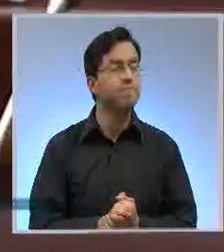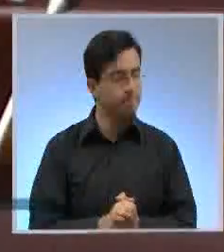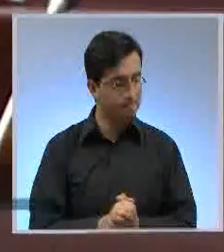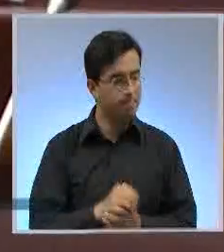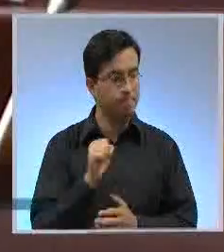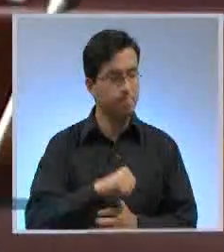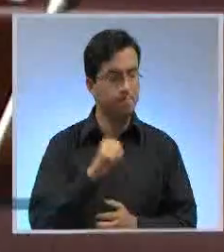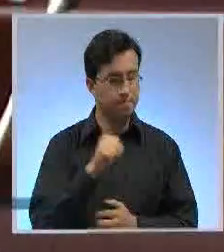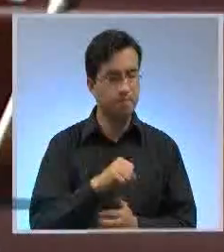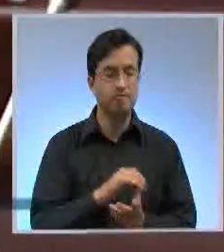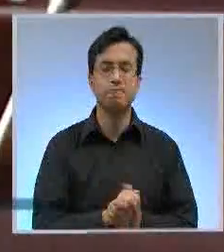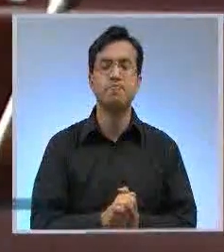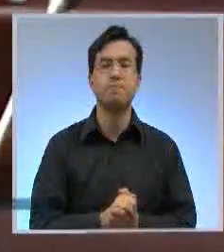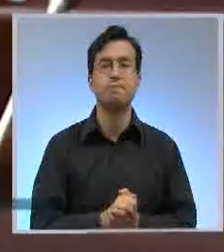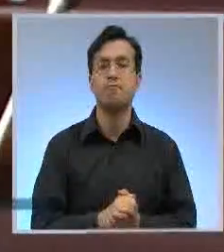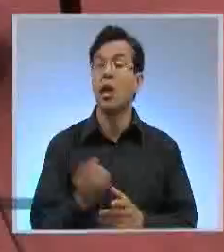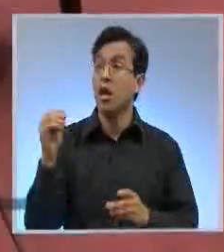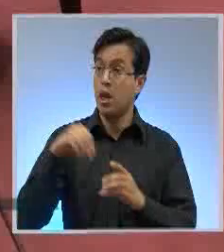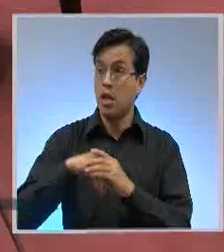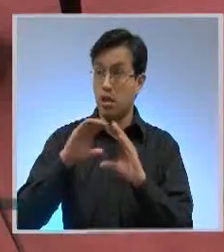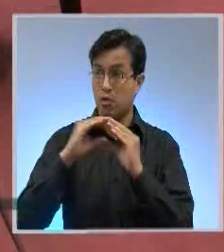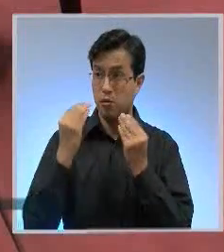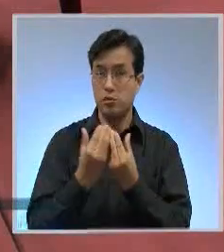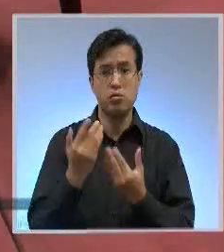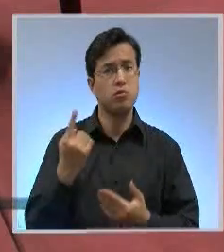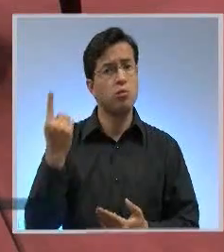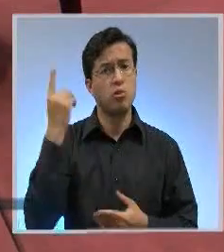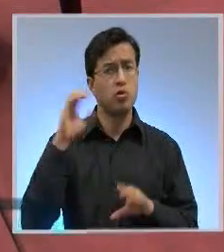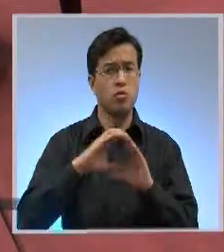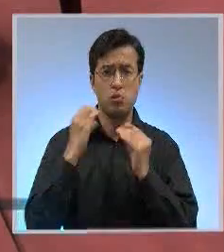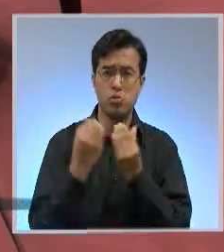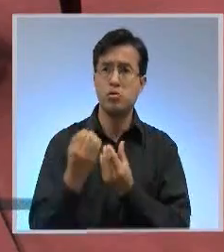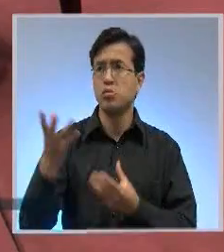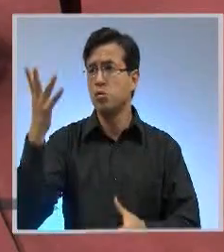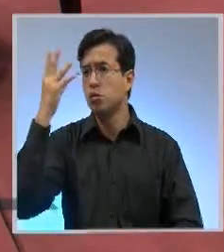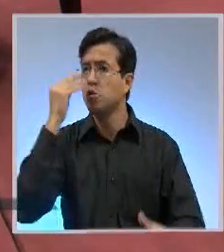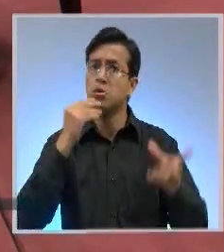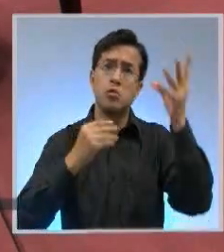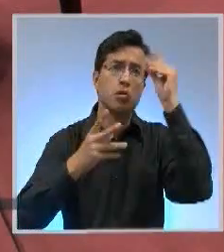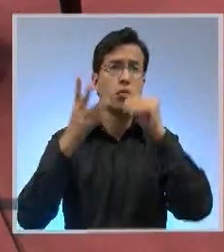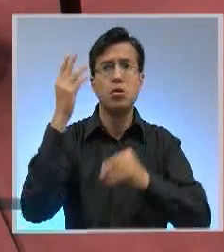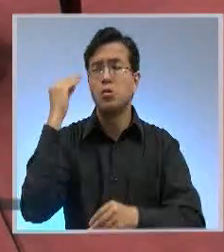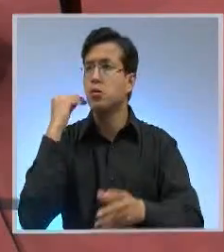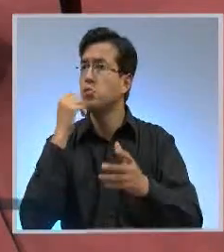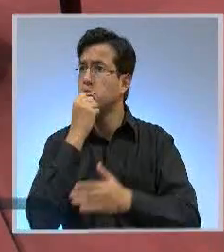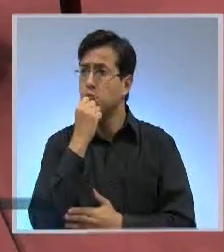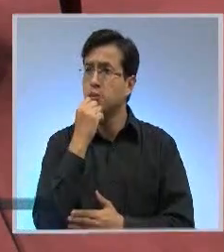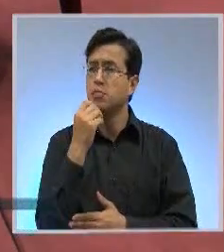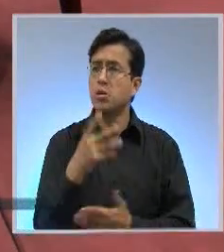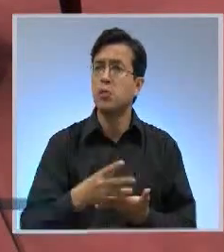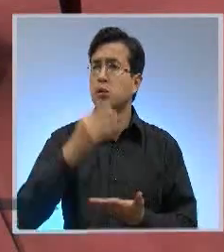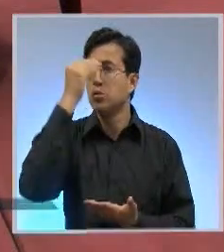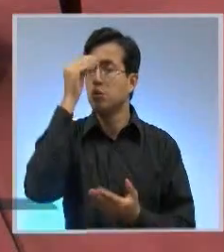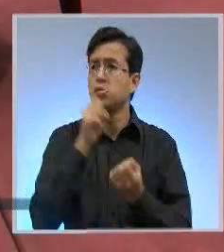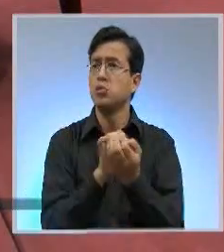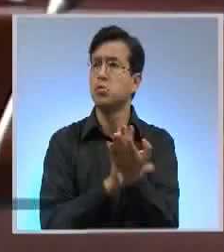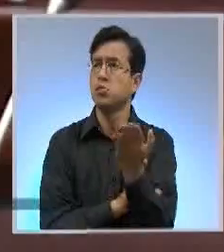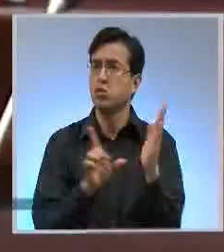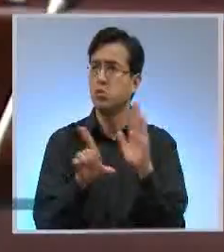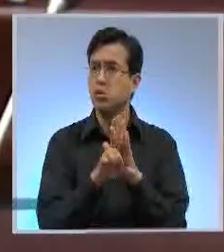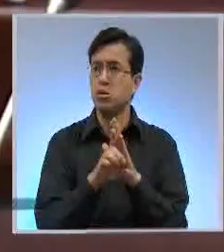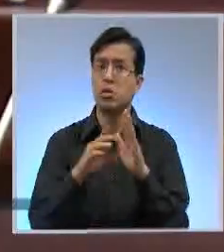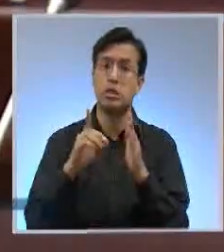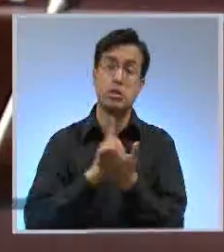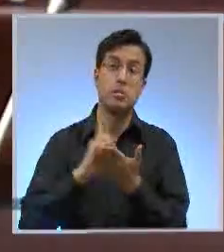Territorial, tomando en cuenta y considerando el principio este de unidad de la materia. Este insumo entonces